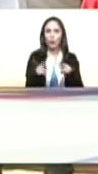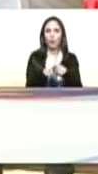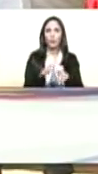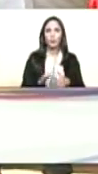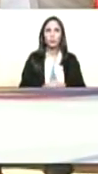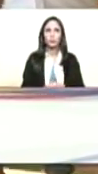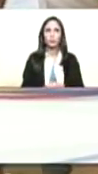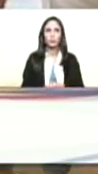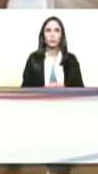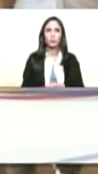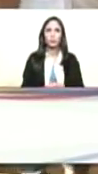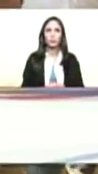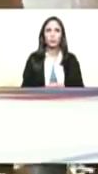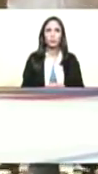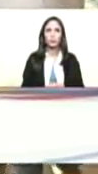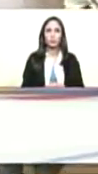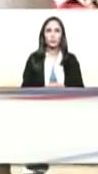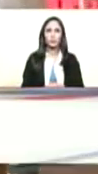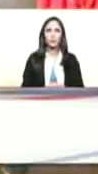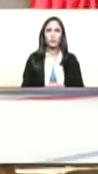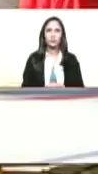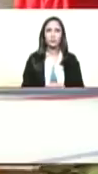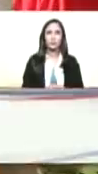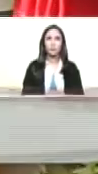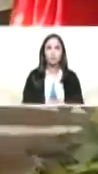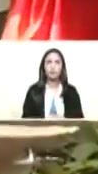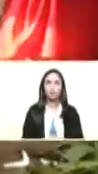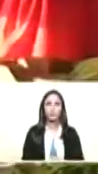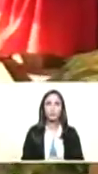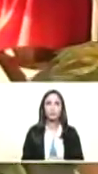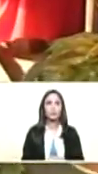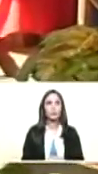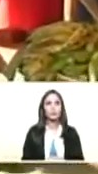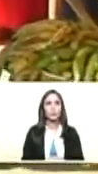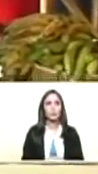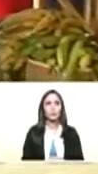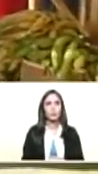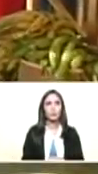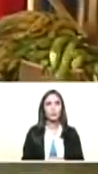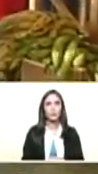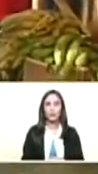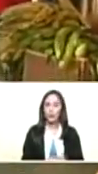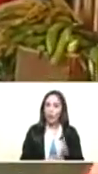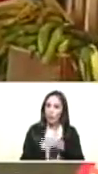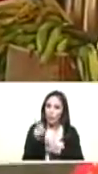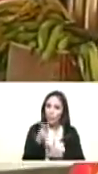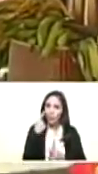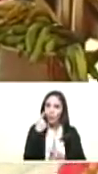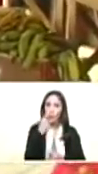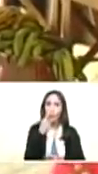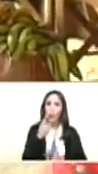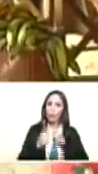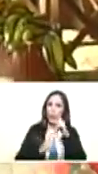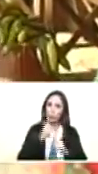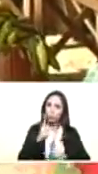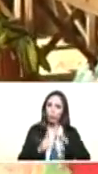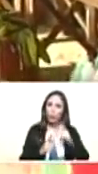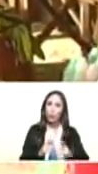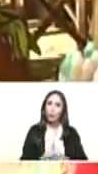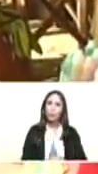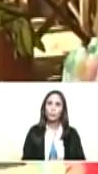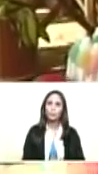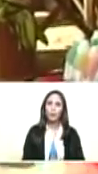nada. Continuamos. Bueno, mi comandante jefe, aquí también nosotros producimos productos con